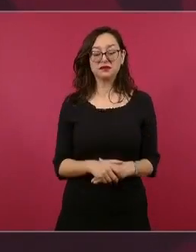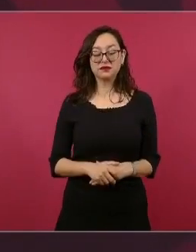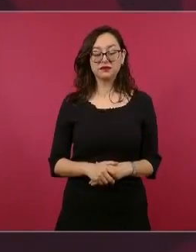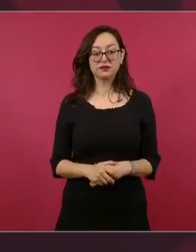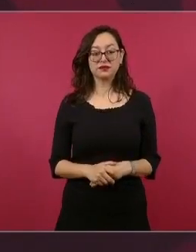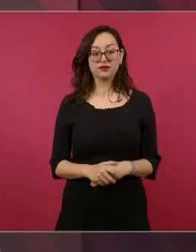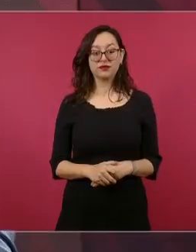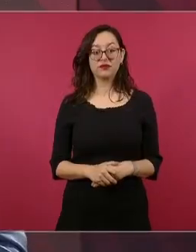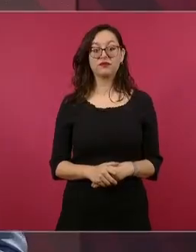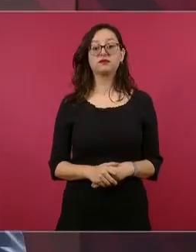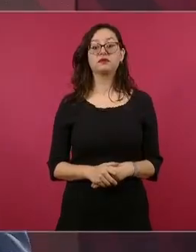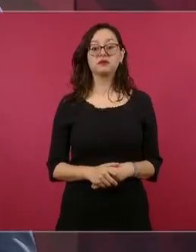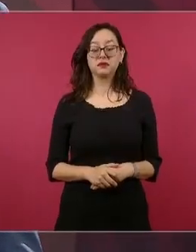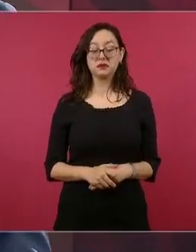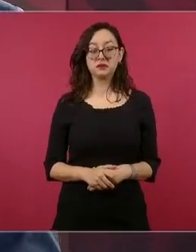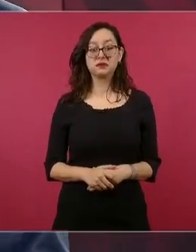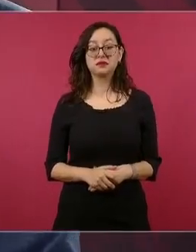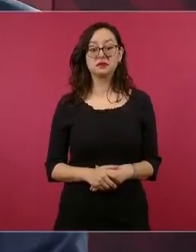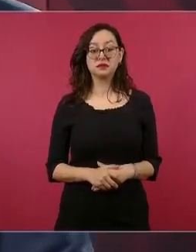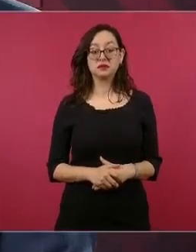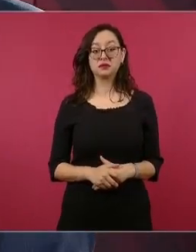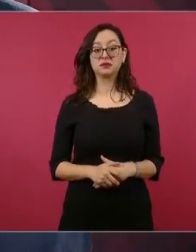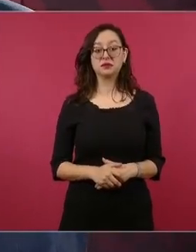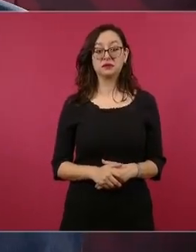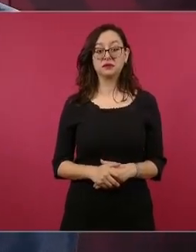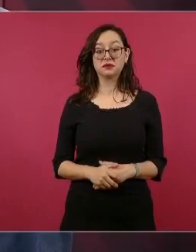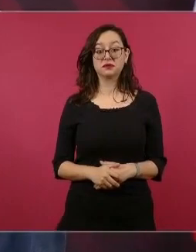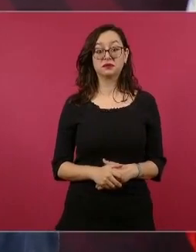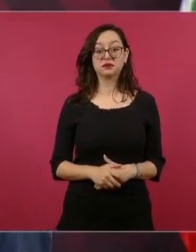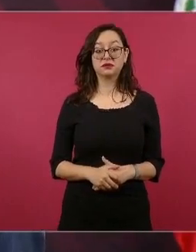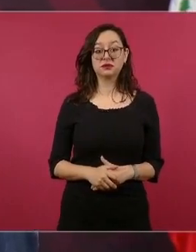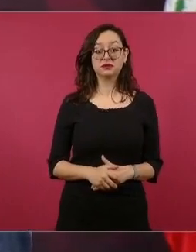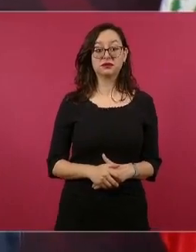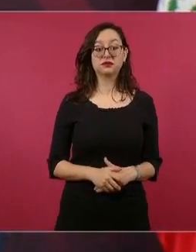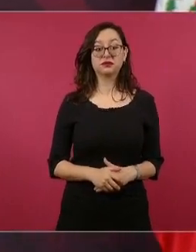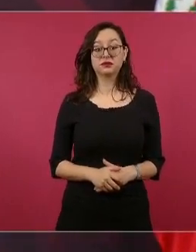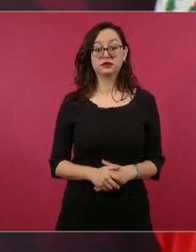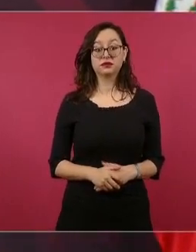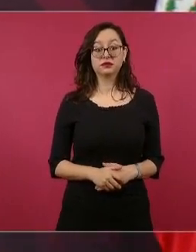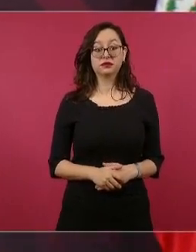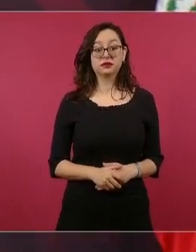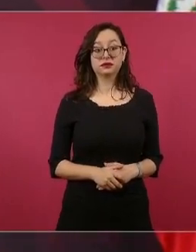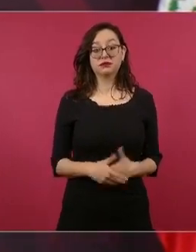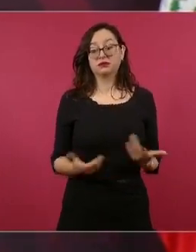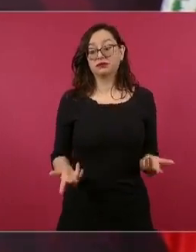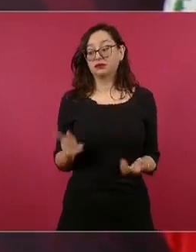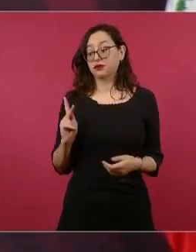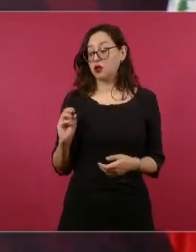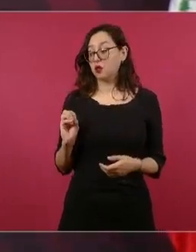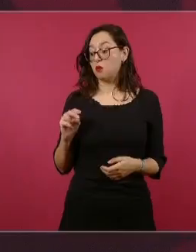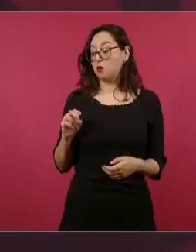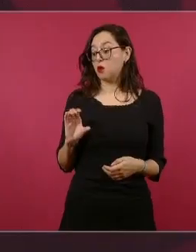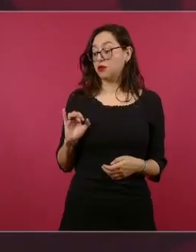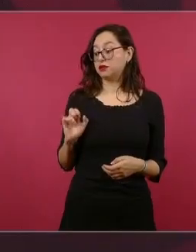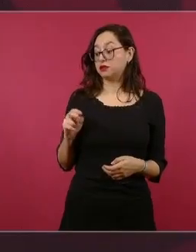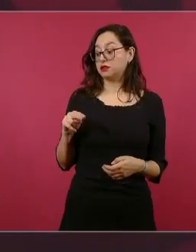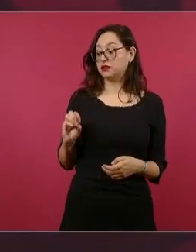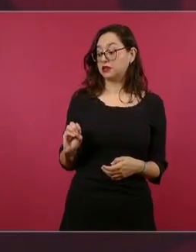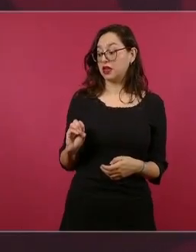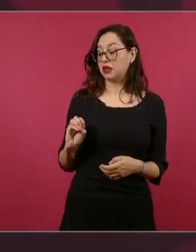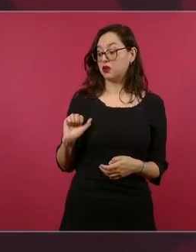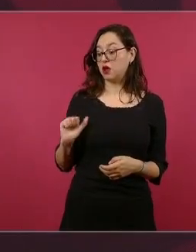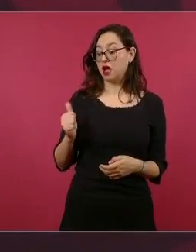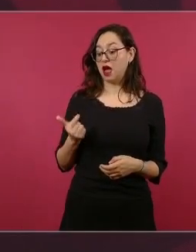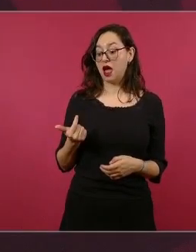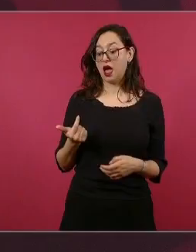y ahora sí que de nuevo aplica aquello de Ponciano Arriaga entre más